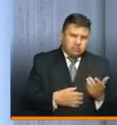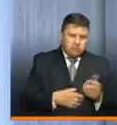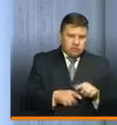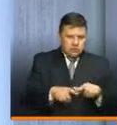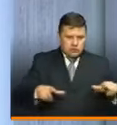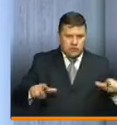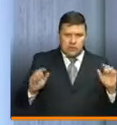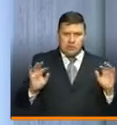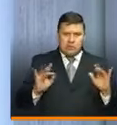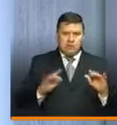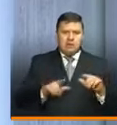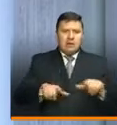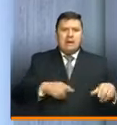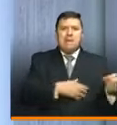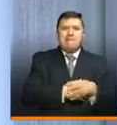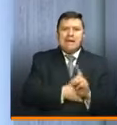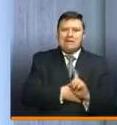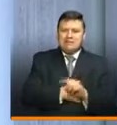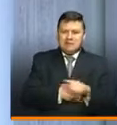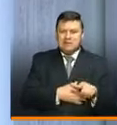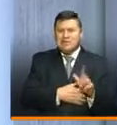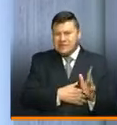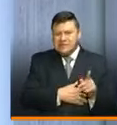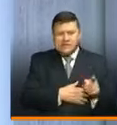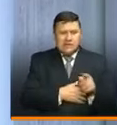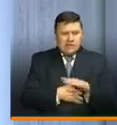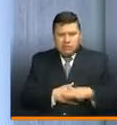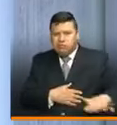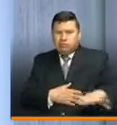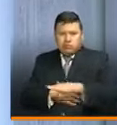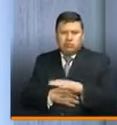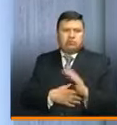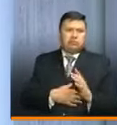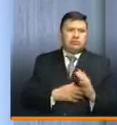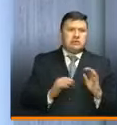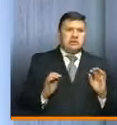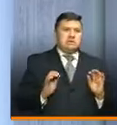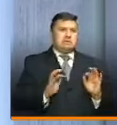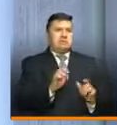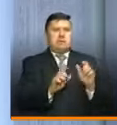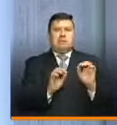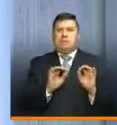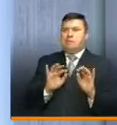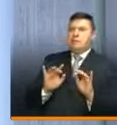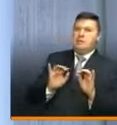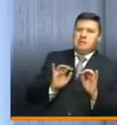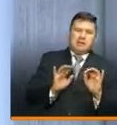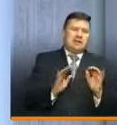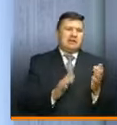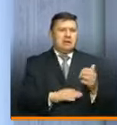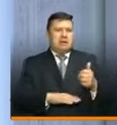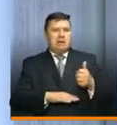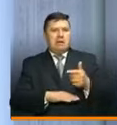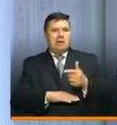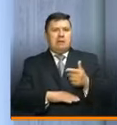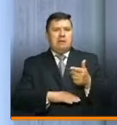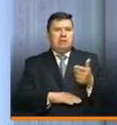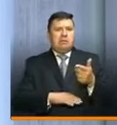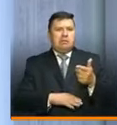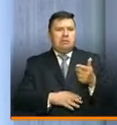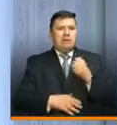lugares masivos como plazas de mercado, en todos los entornos en los que hay conglomerados de personas tales como hogares geriátricos,